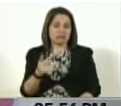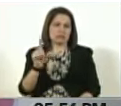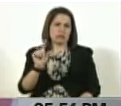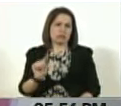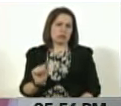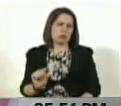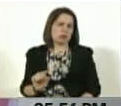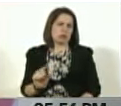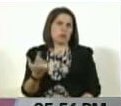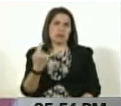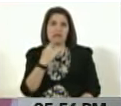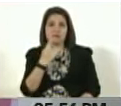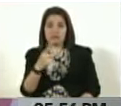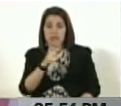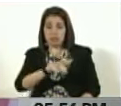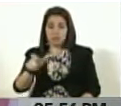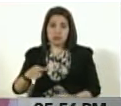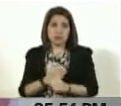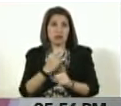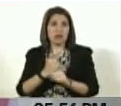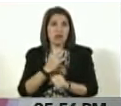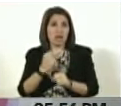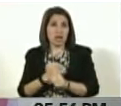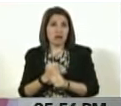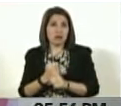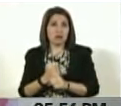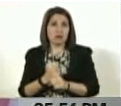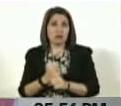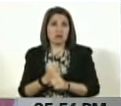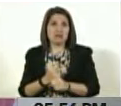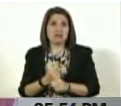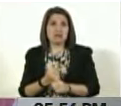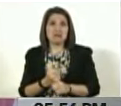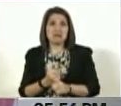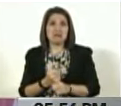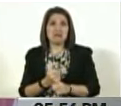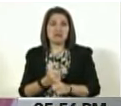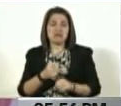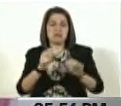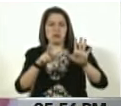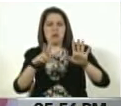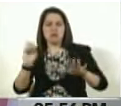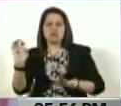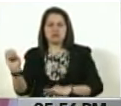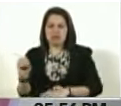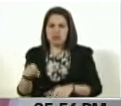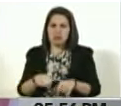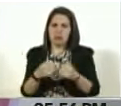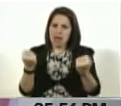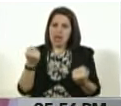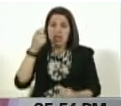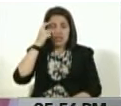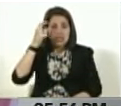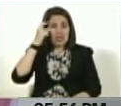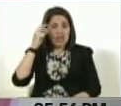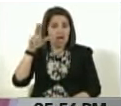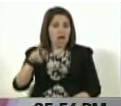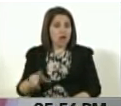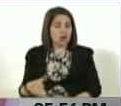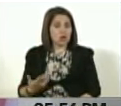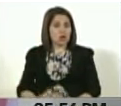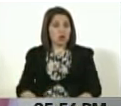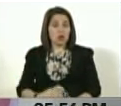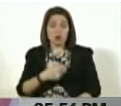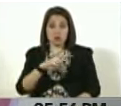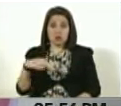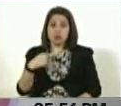compañeros nos dicen, los mismos trabajadores, que creo que van a tener la oportunidad aquí de hablar, que sacaban de como mucho 800 mil panes diarios. Nosotros en los